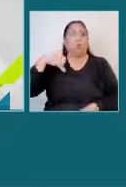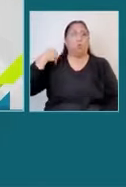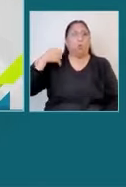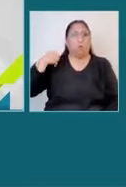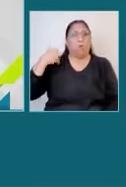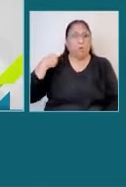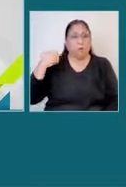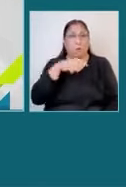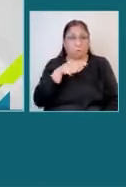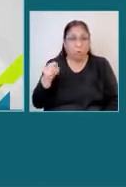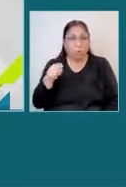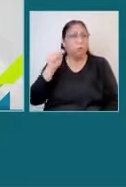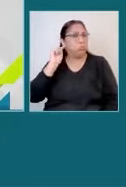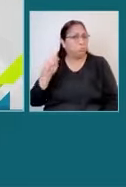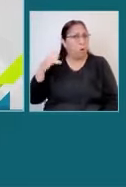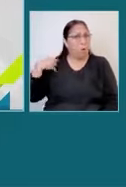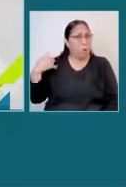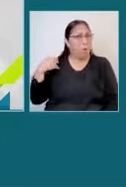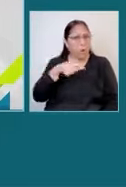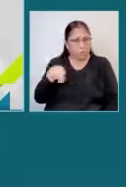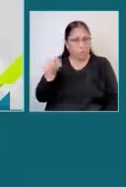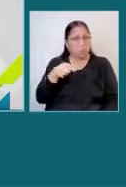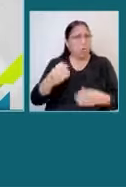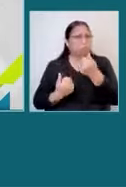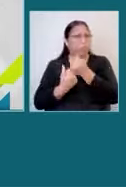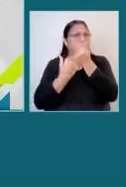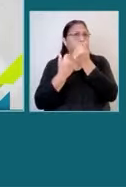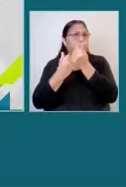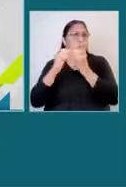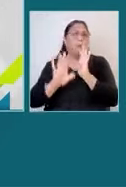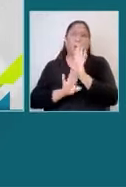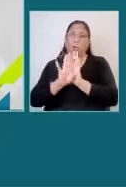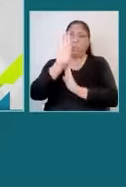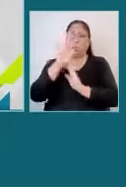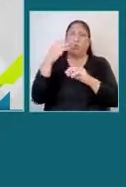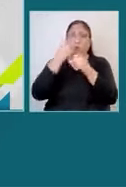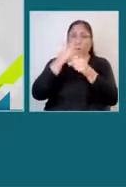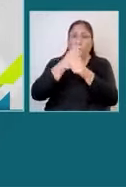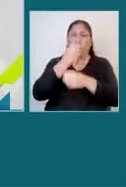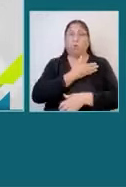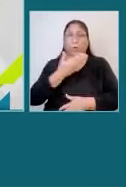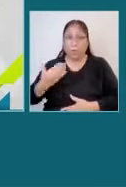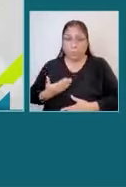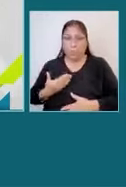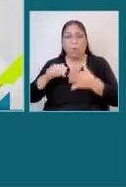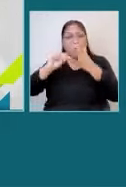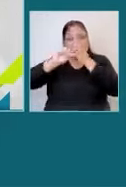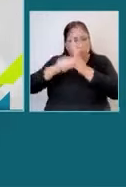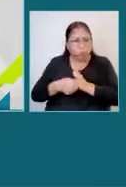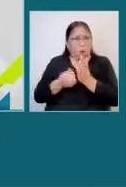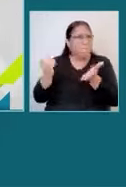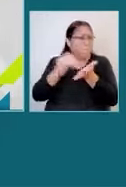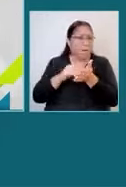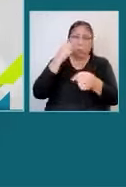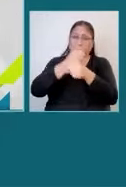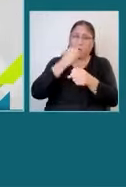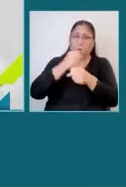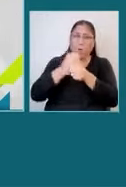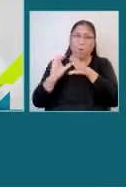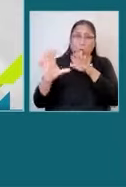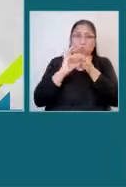porque es un elemento fundamental para el desarrollo, ¿ya? Entonces, trabajo con instituciones públicas, enfatizando el trabajo con